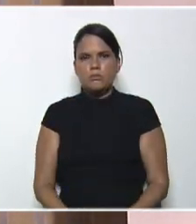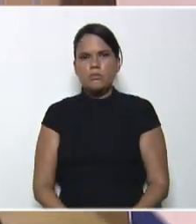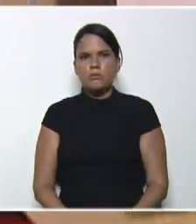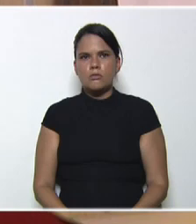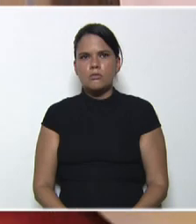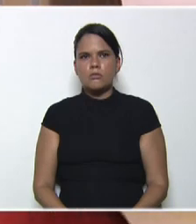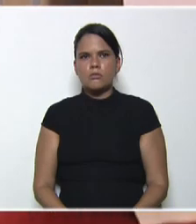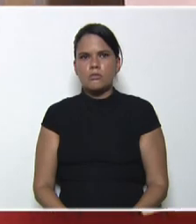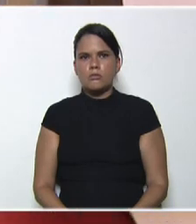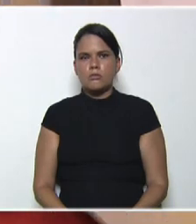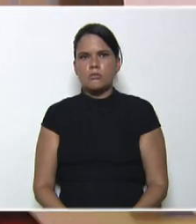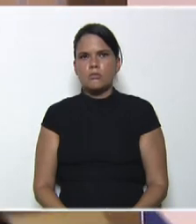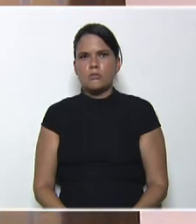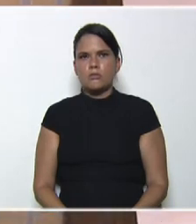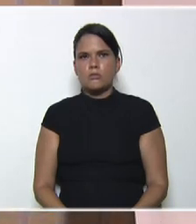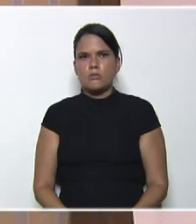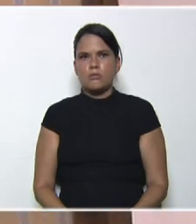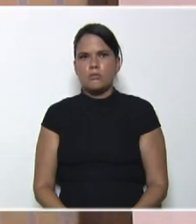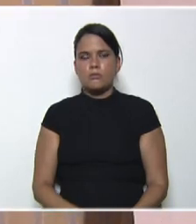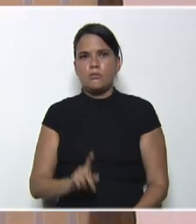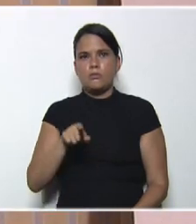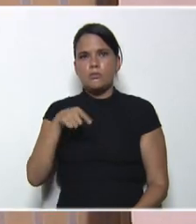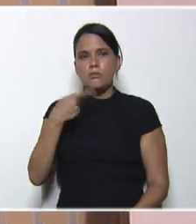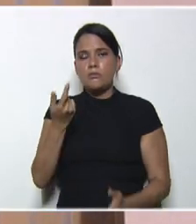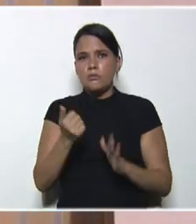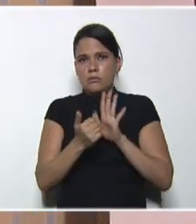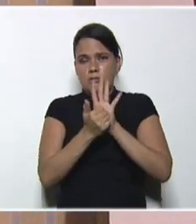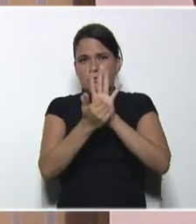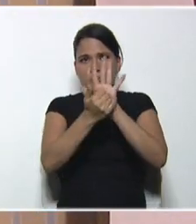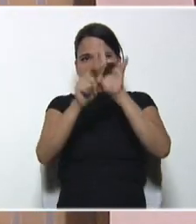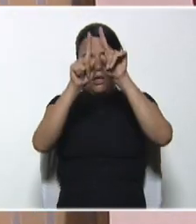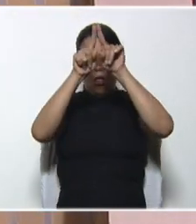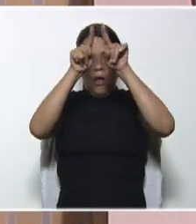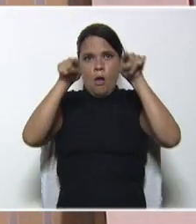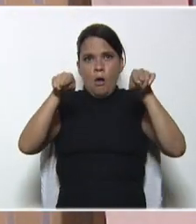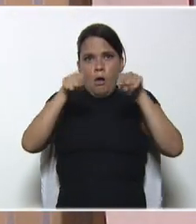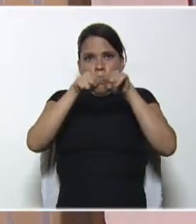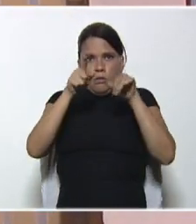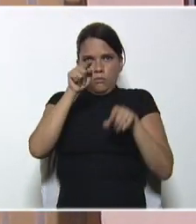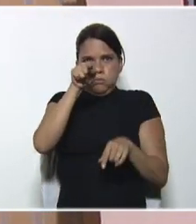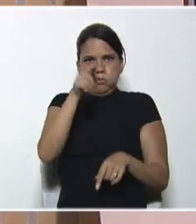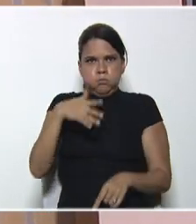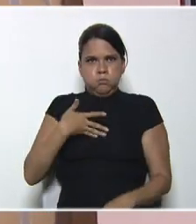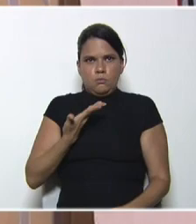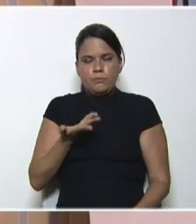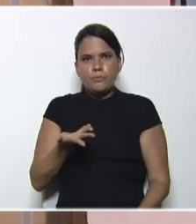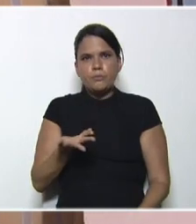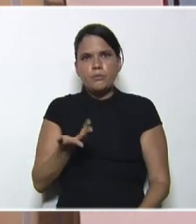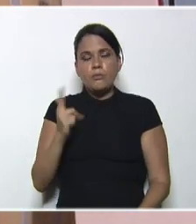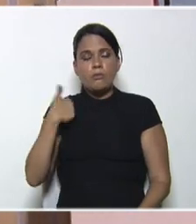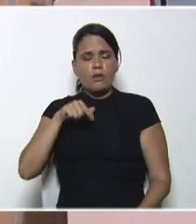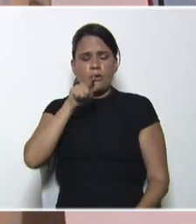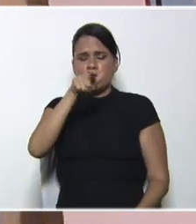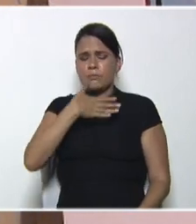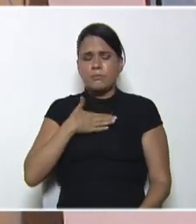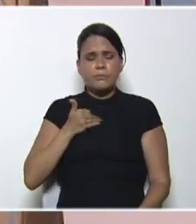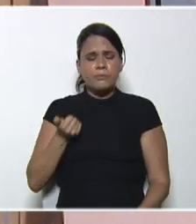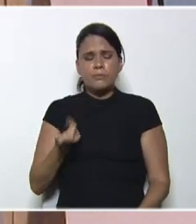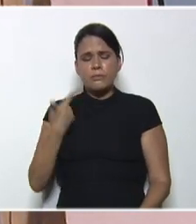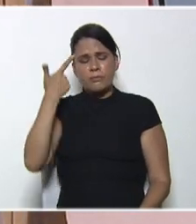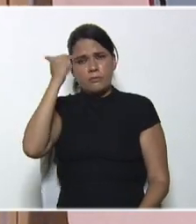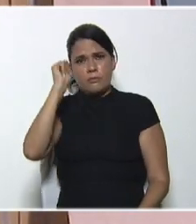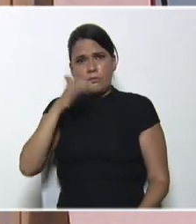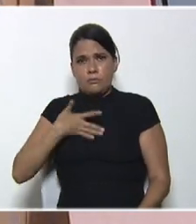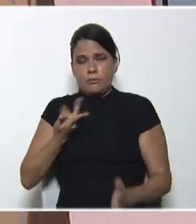y otro símbolo, un triángulo. Ustedes pueden tomar los símbolos que ustedes quieran para